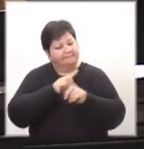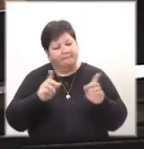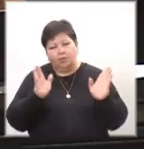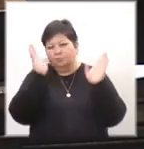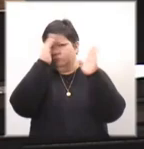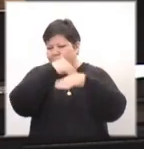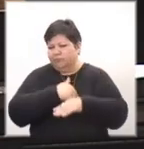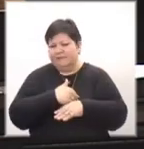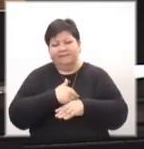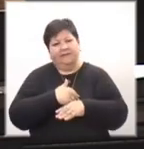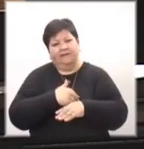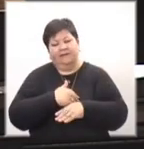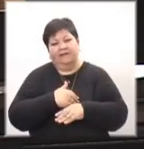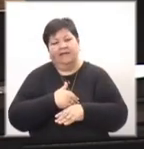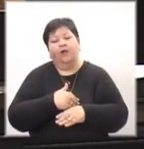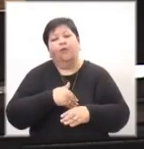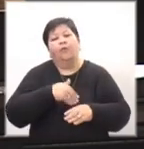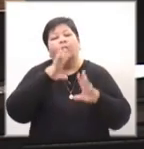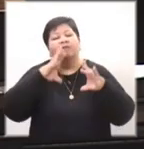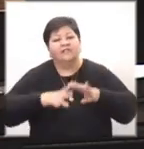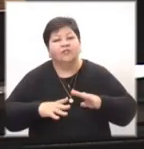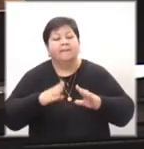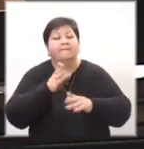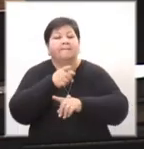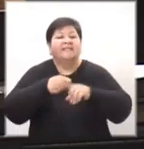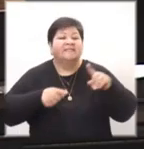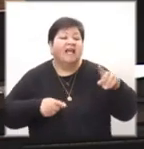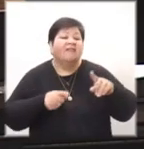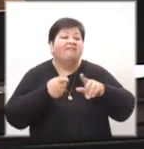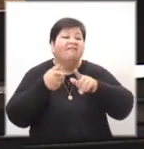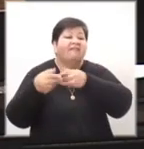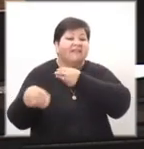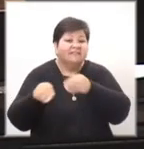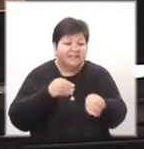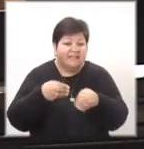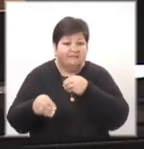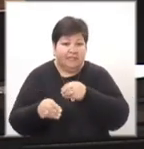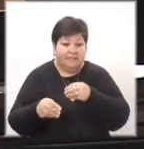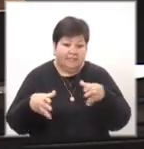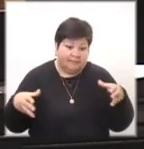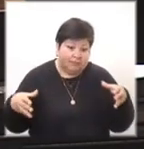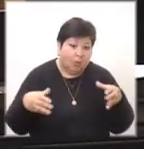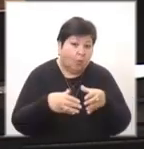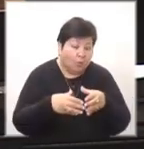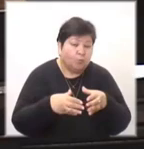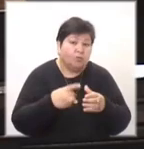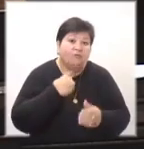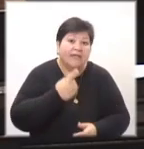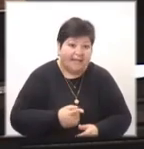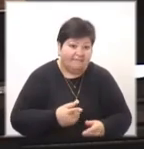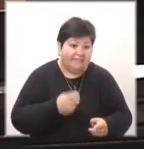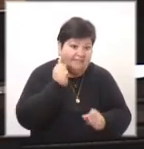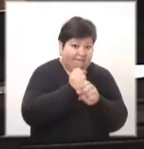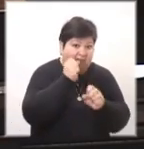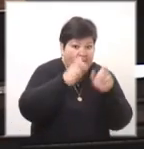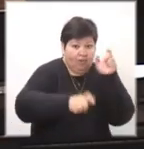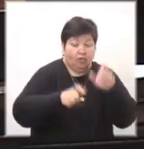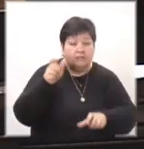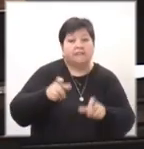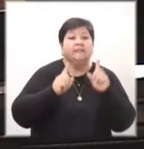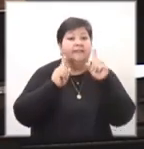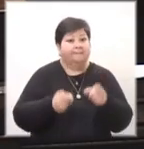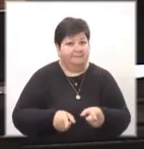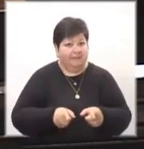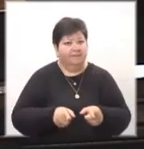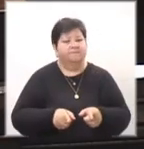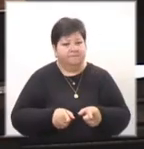la jubilación parcial flexible. Sobre este conjunto de trabajadores vulnerables también recae el costo